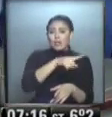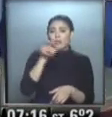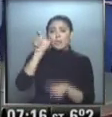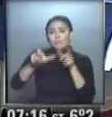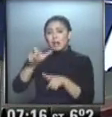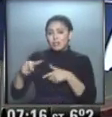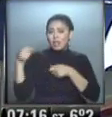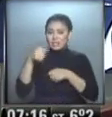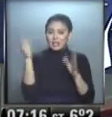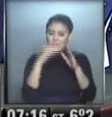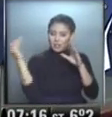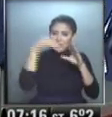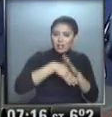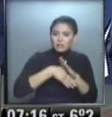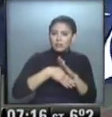asesinos adentro de mi casa.